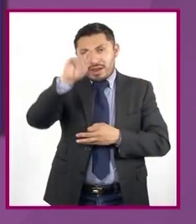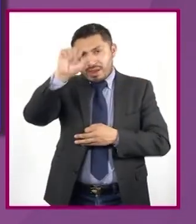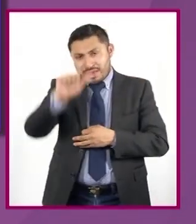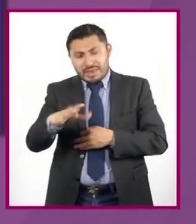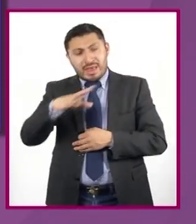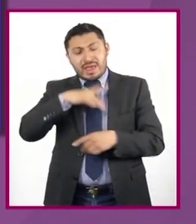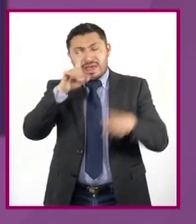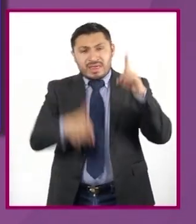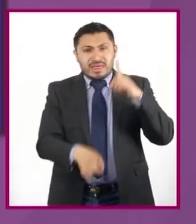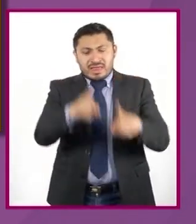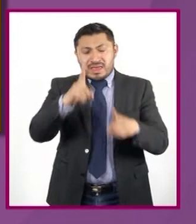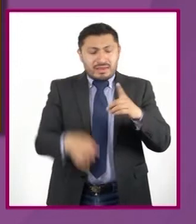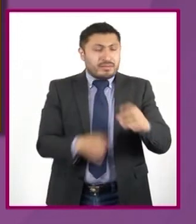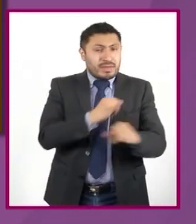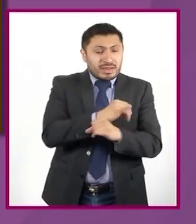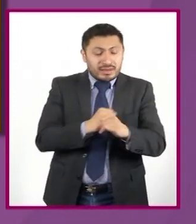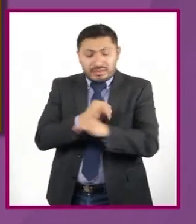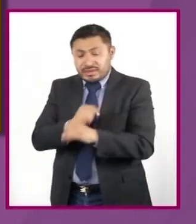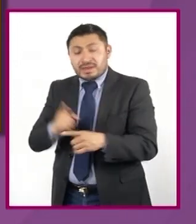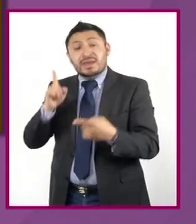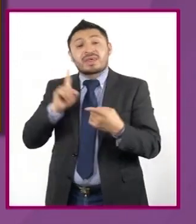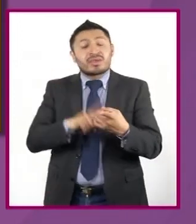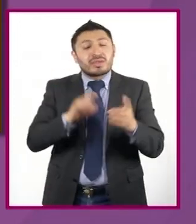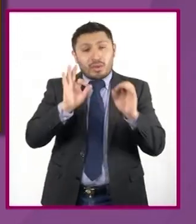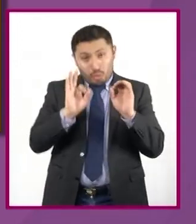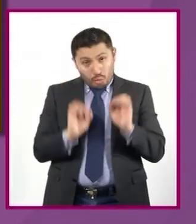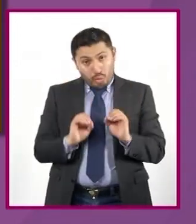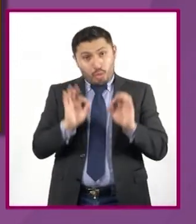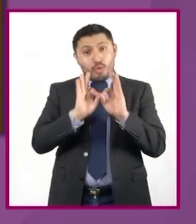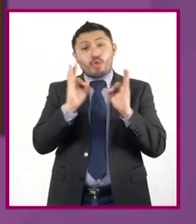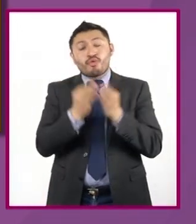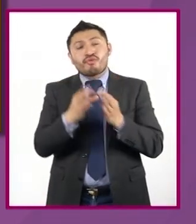fuente o la forma en que se cita.